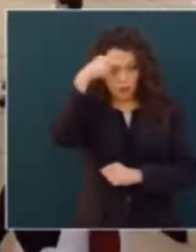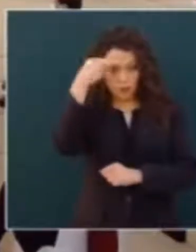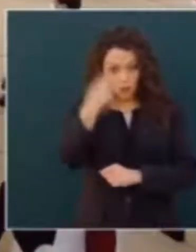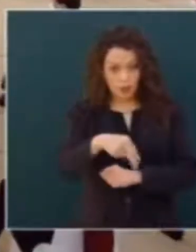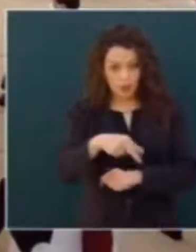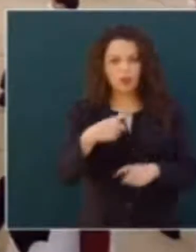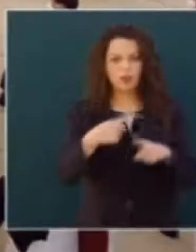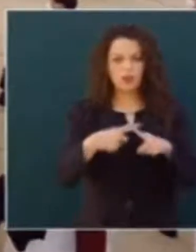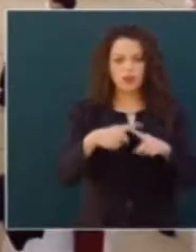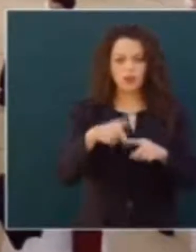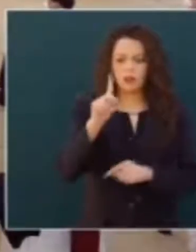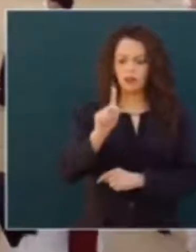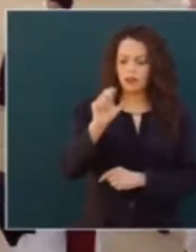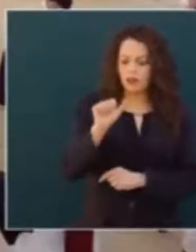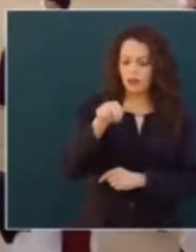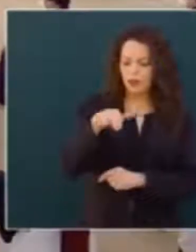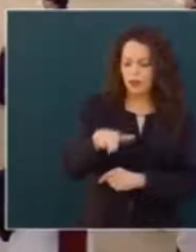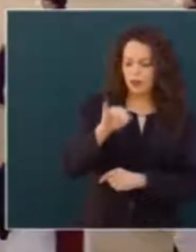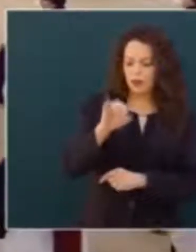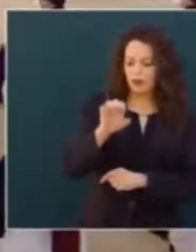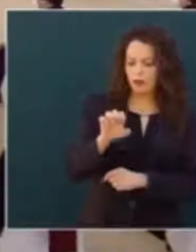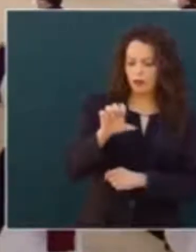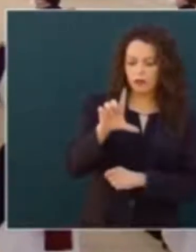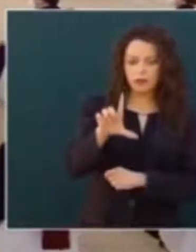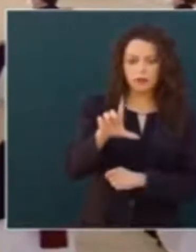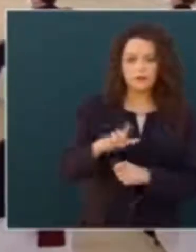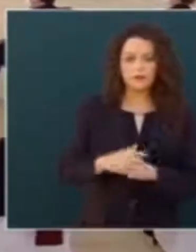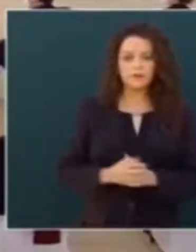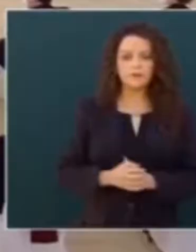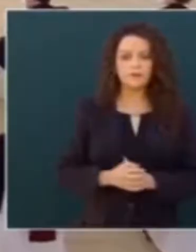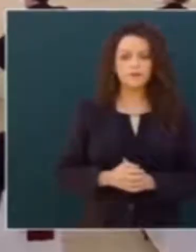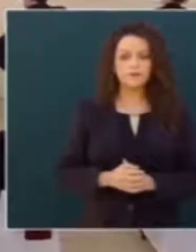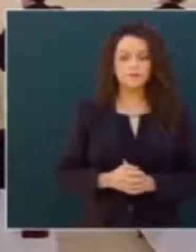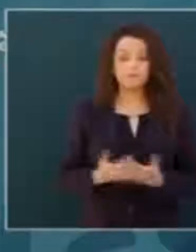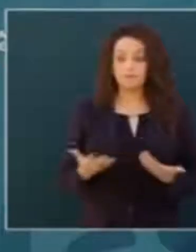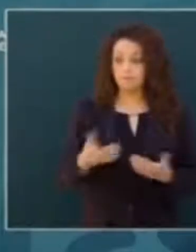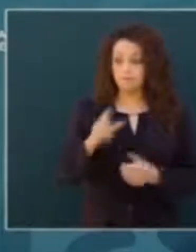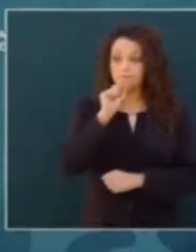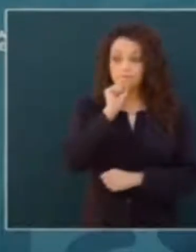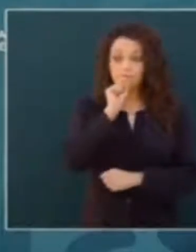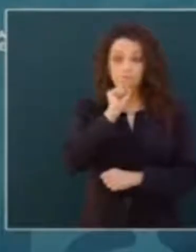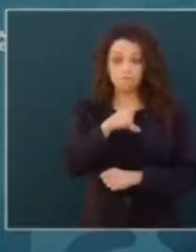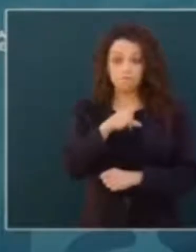Daniel, era también un hombre